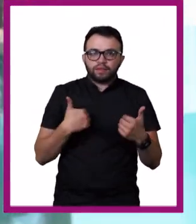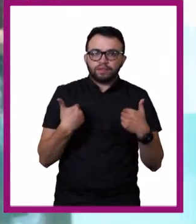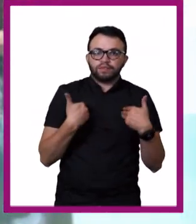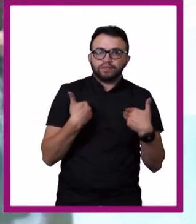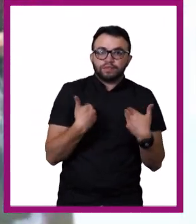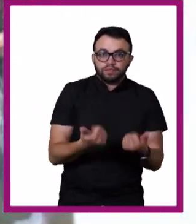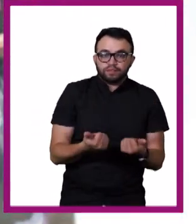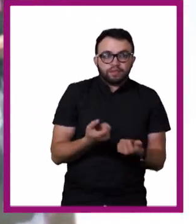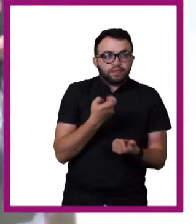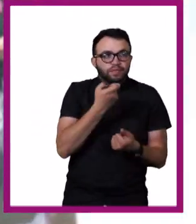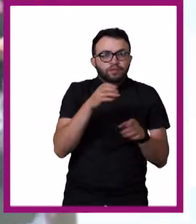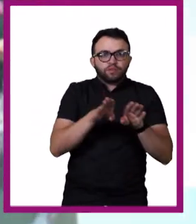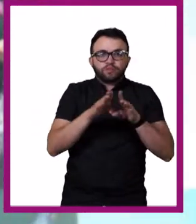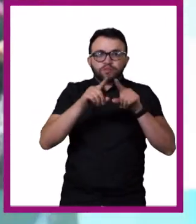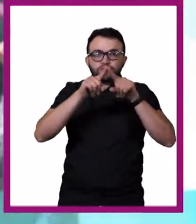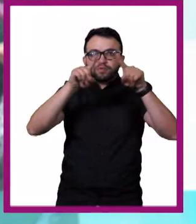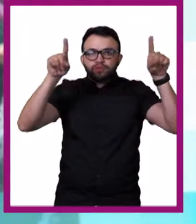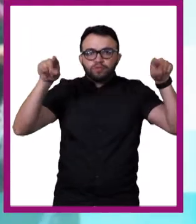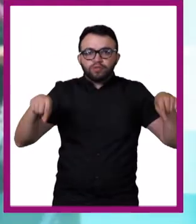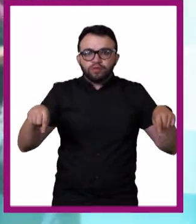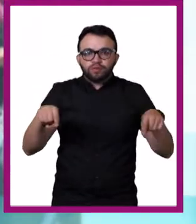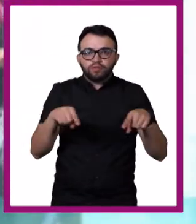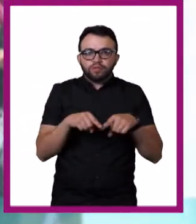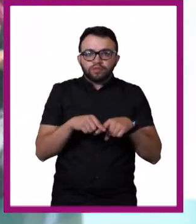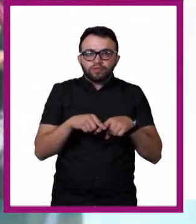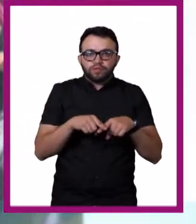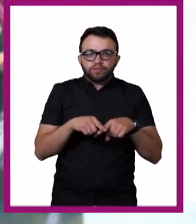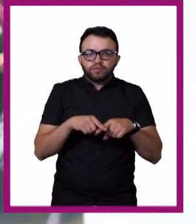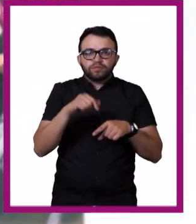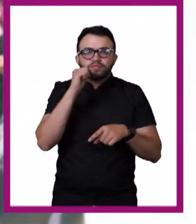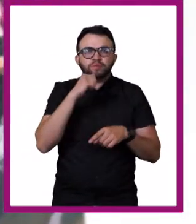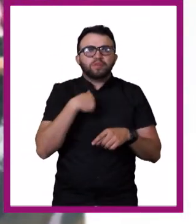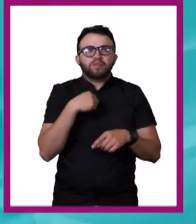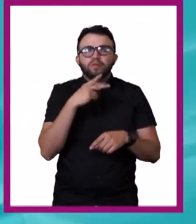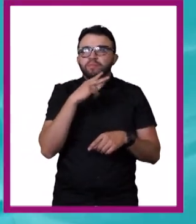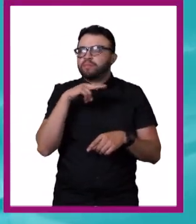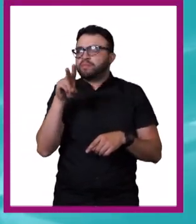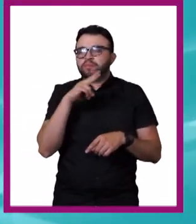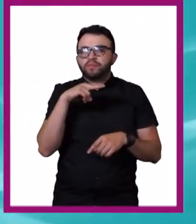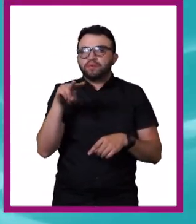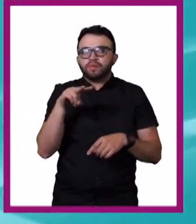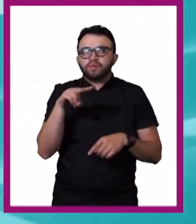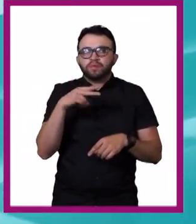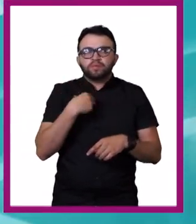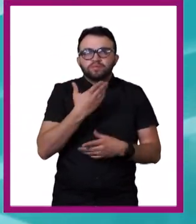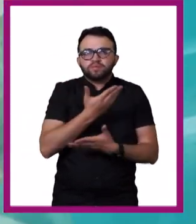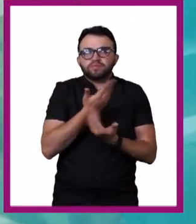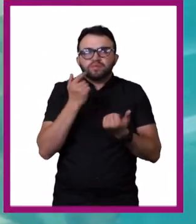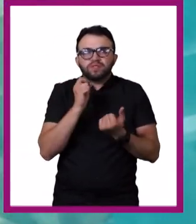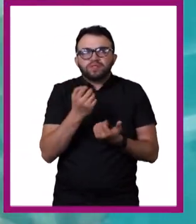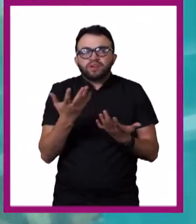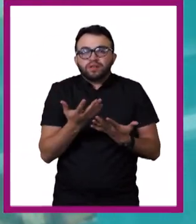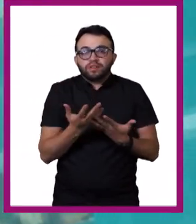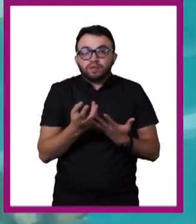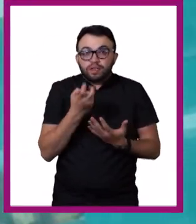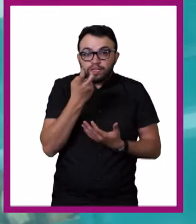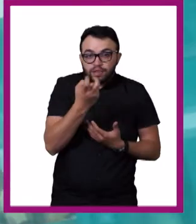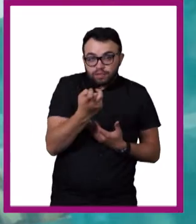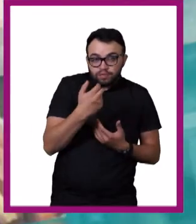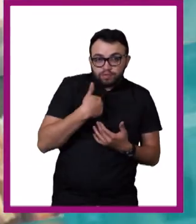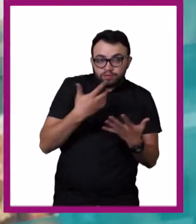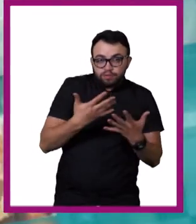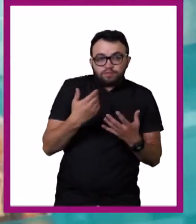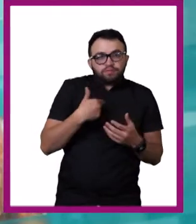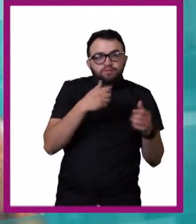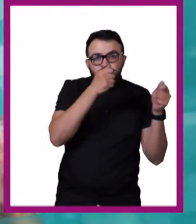un cuadro que siempre le había dado la vuelta, pero ¿qué más podía hacer con él? Y lo que decidí en ese momento fue tomar el cuadro en